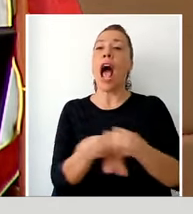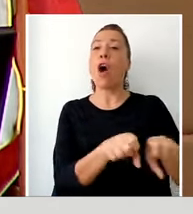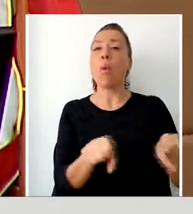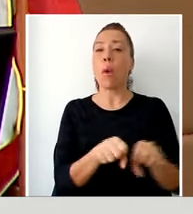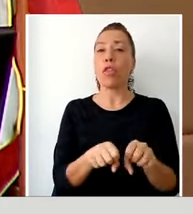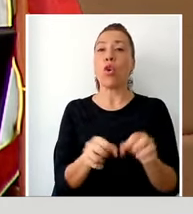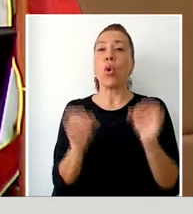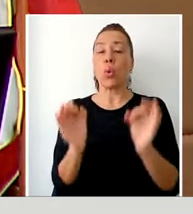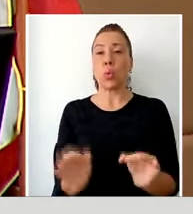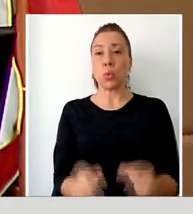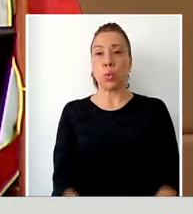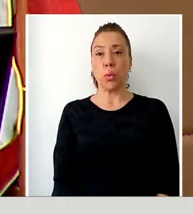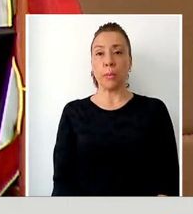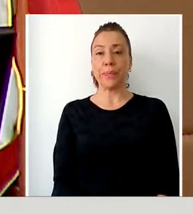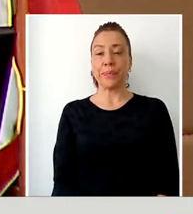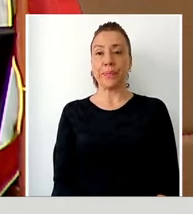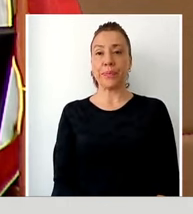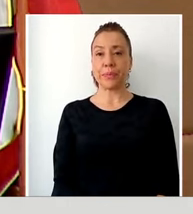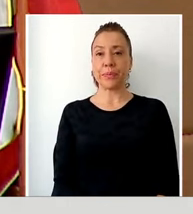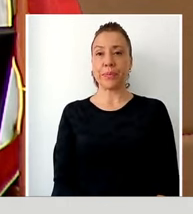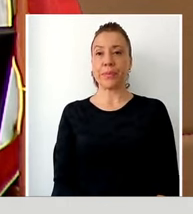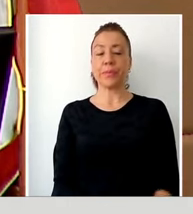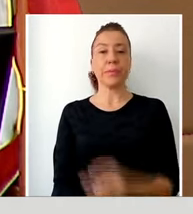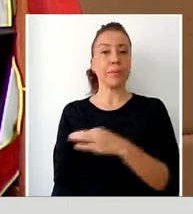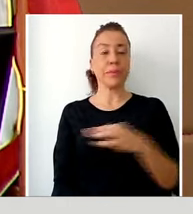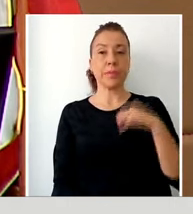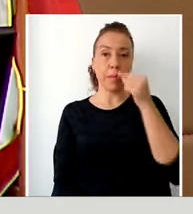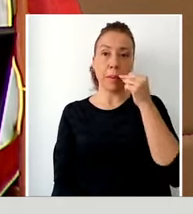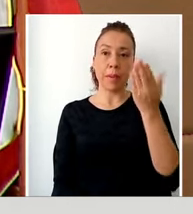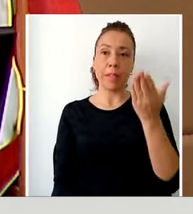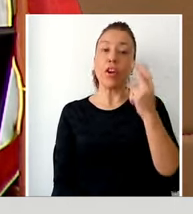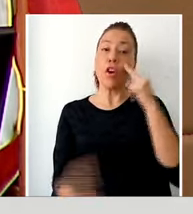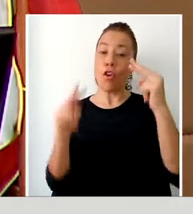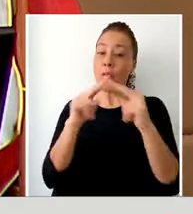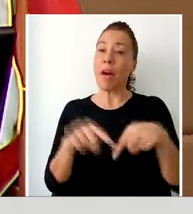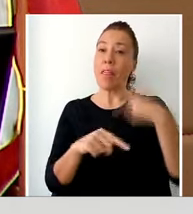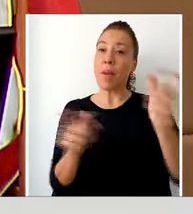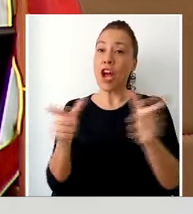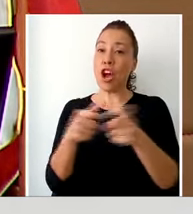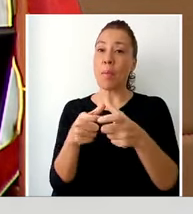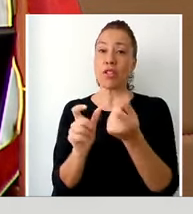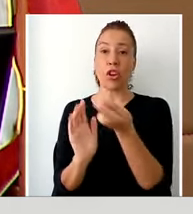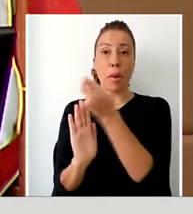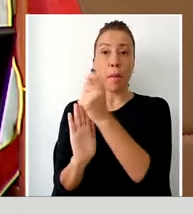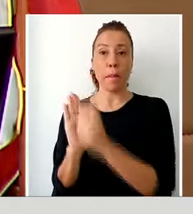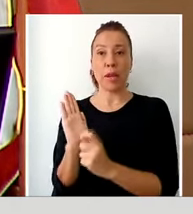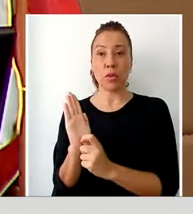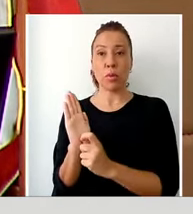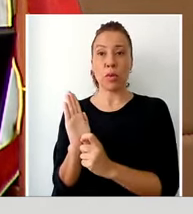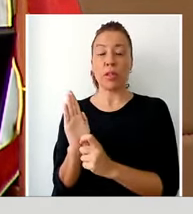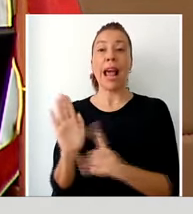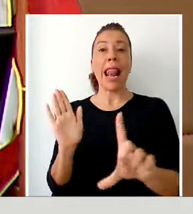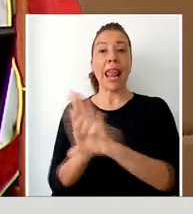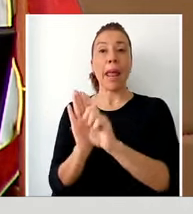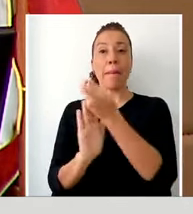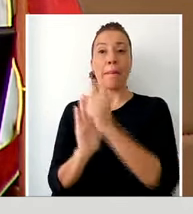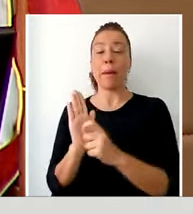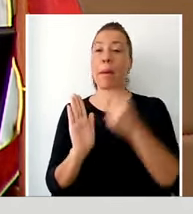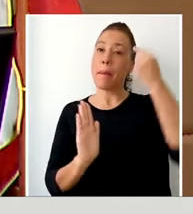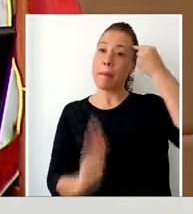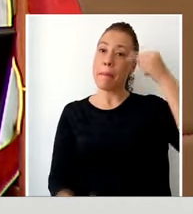Así que ministro nos veremos después la comisión de presupuesto y en la ley de presupuesto para hacer